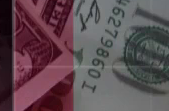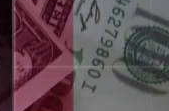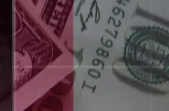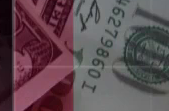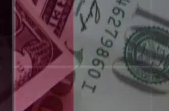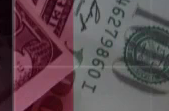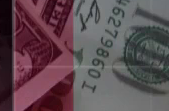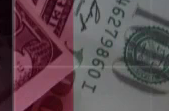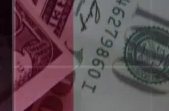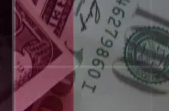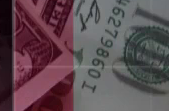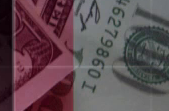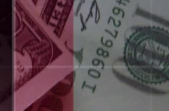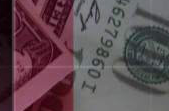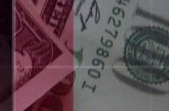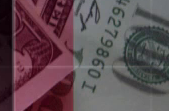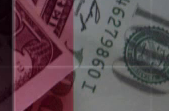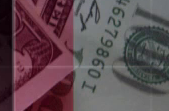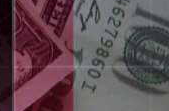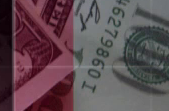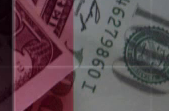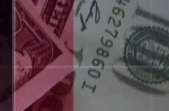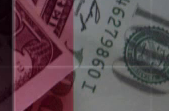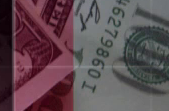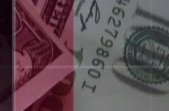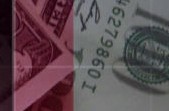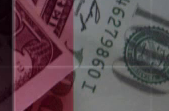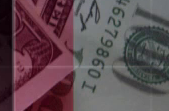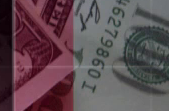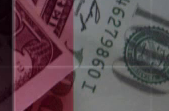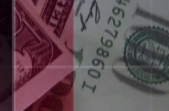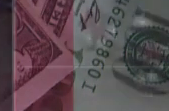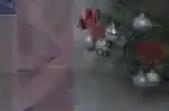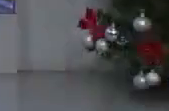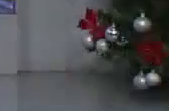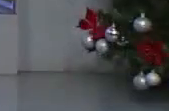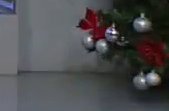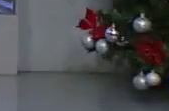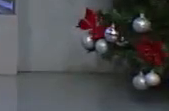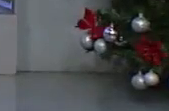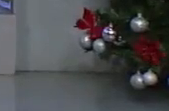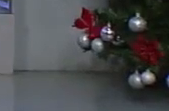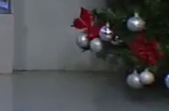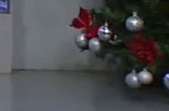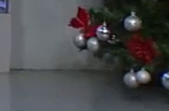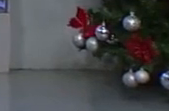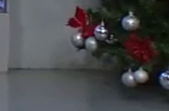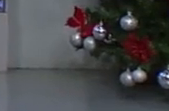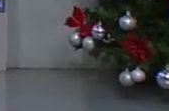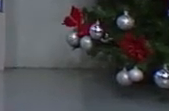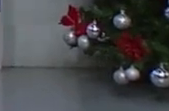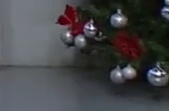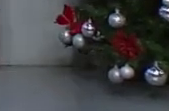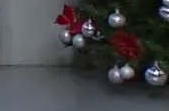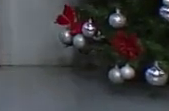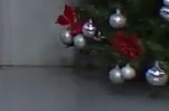Se protege, ¿no? Totalmente. Pero vos tenías, hace poco lo dijiste, en uno de los últimos noticieros, 20 y algo de julio. Al 23 de julio fue cuando